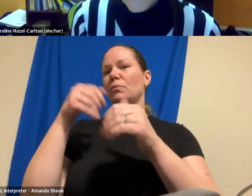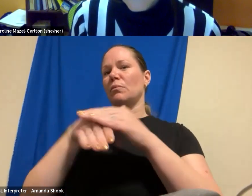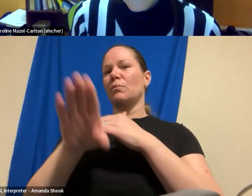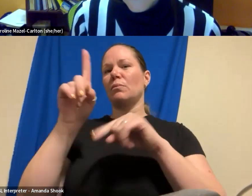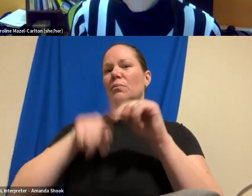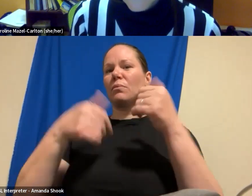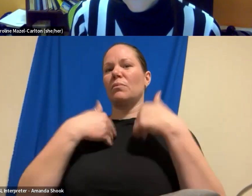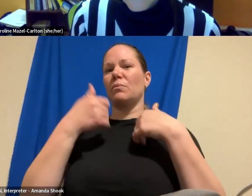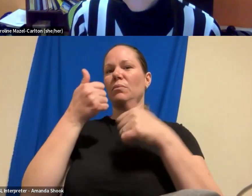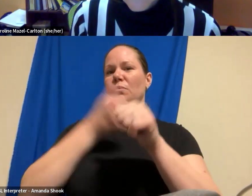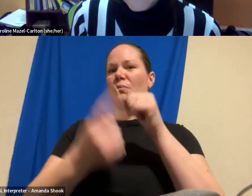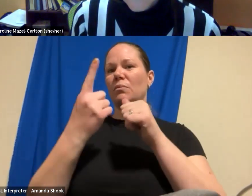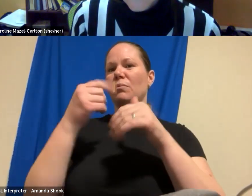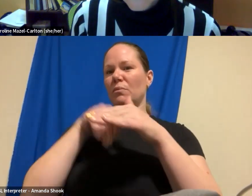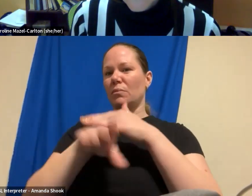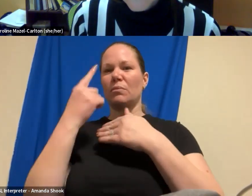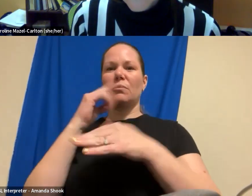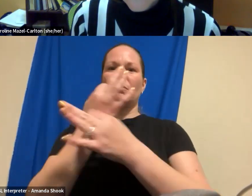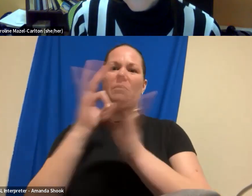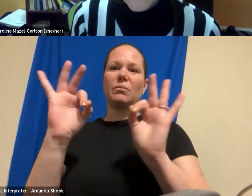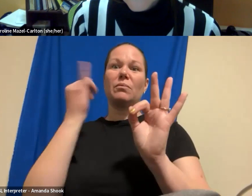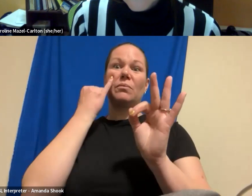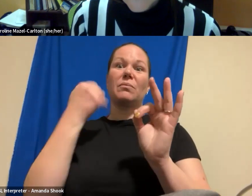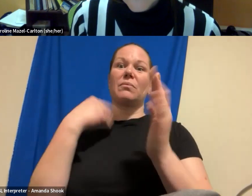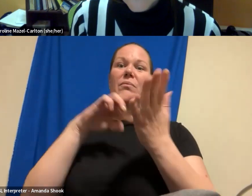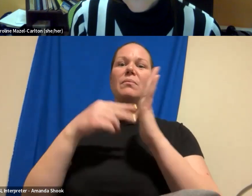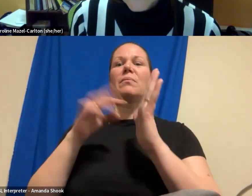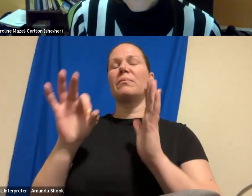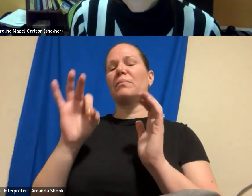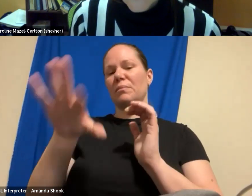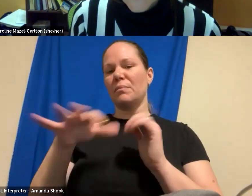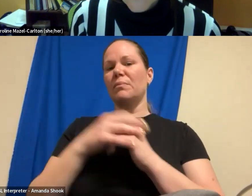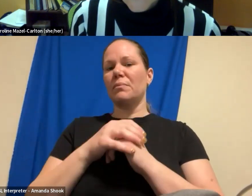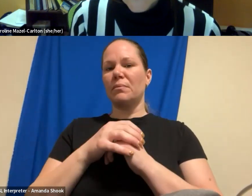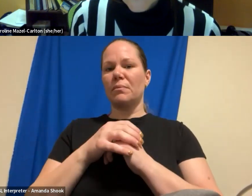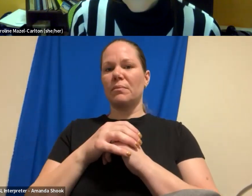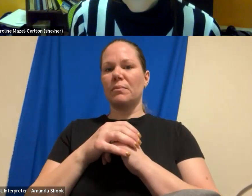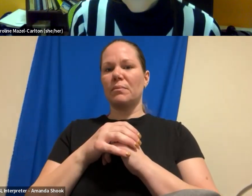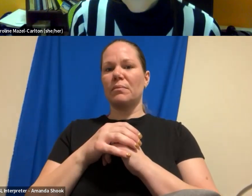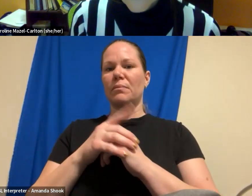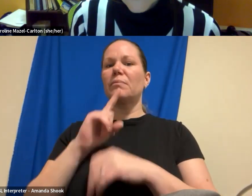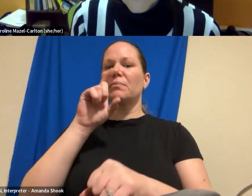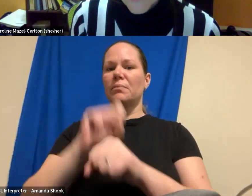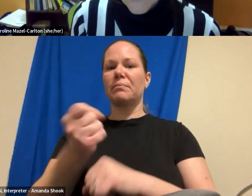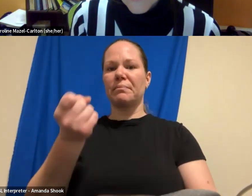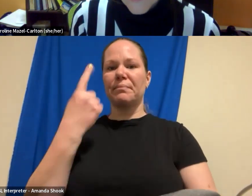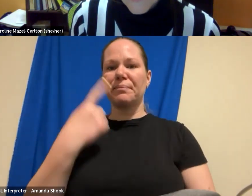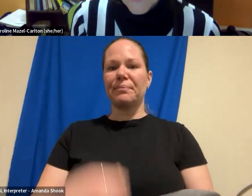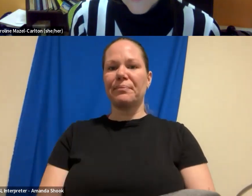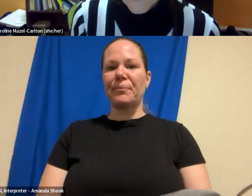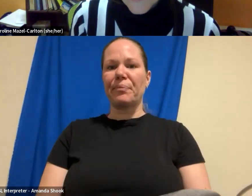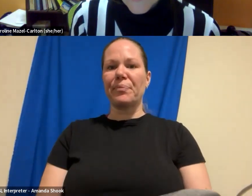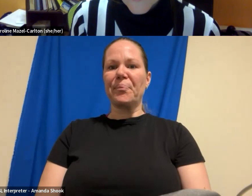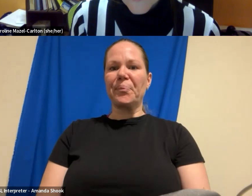pagar esto. Entonces, déjenos saber, especialmente si es que sí pueden pagarlo, pues la